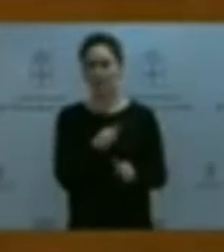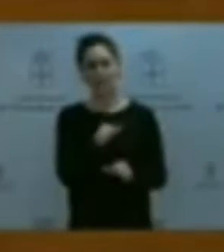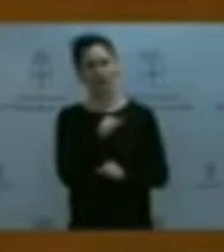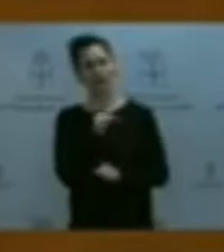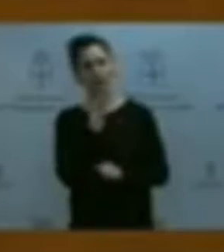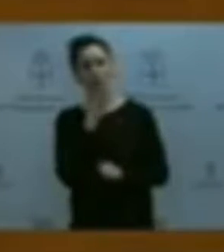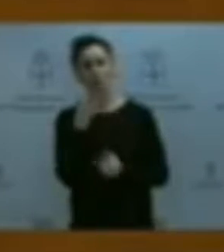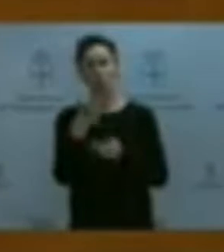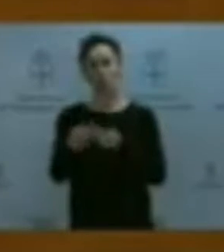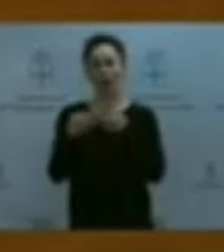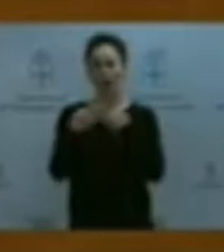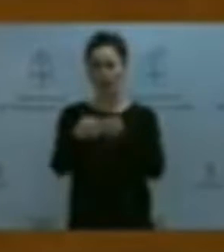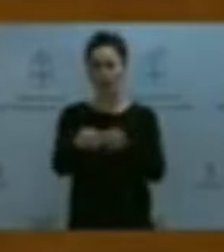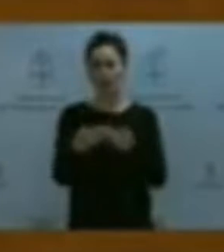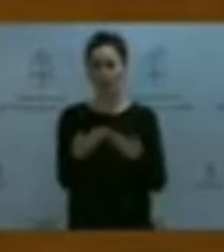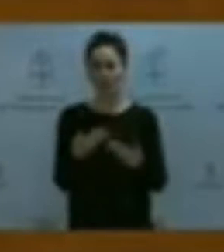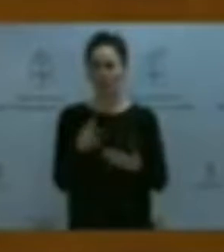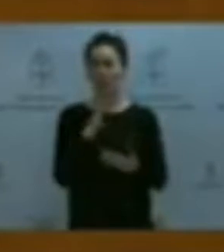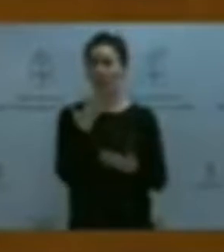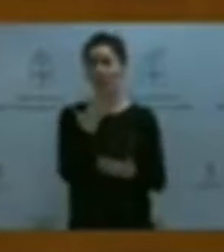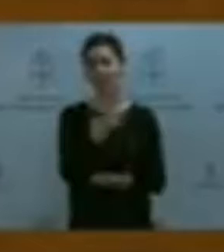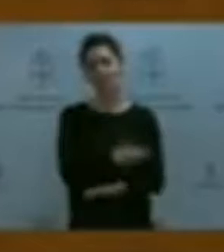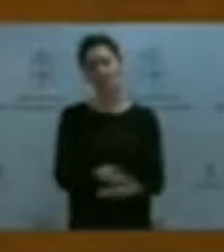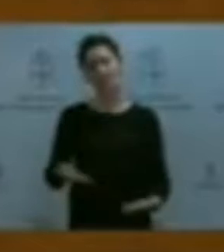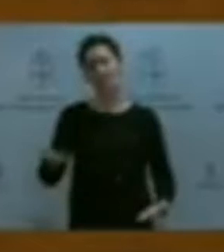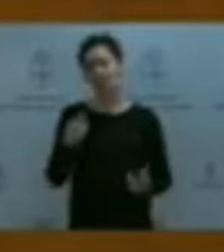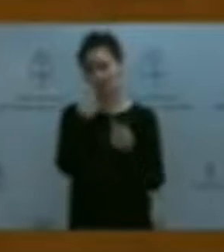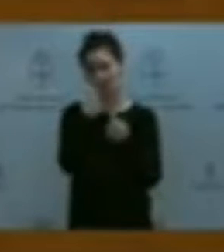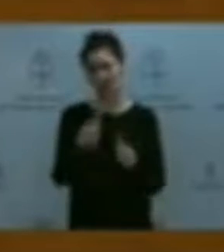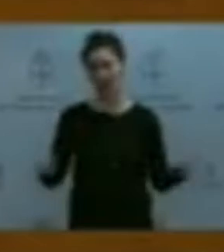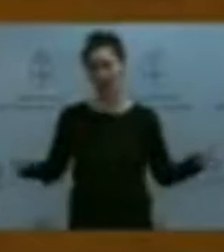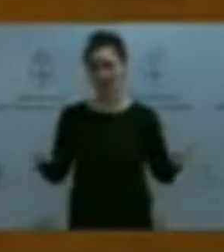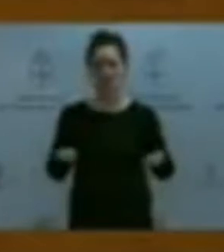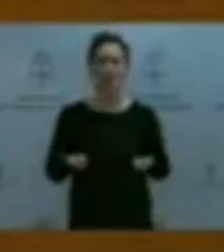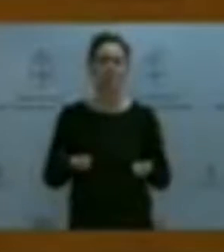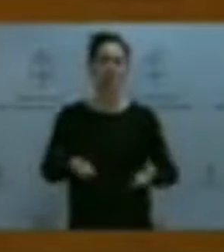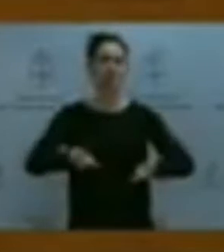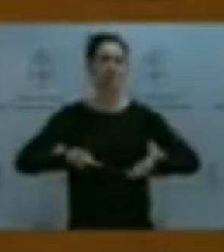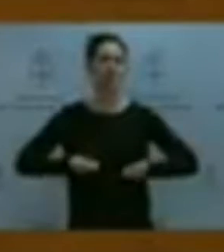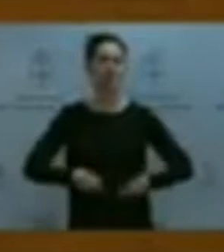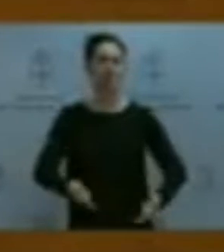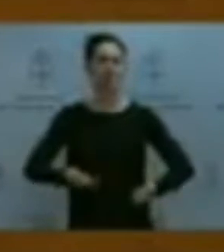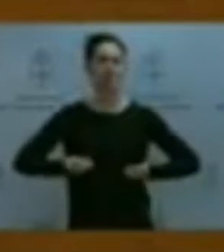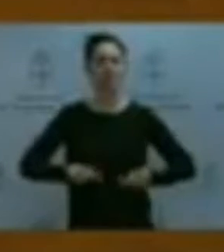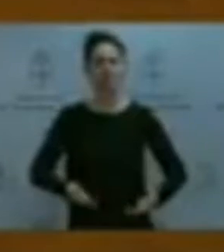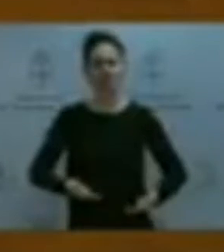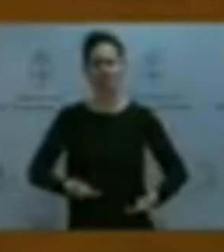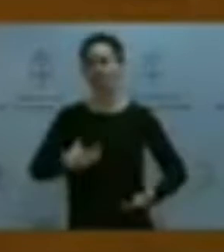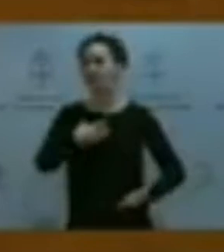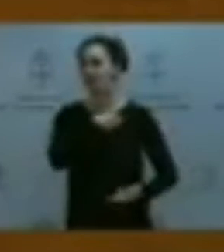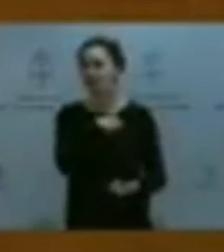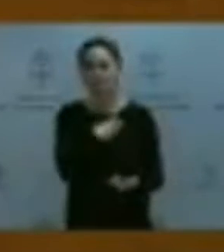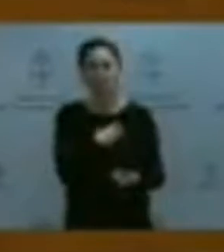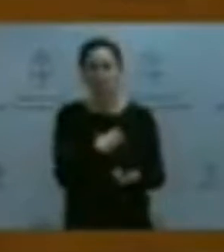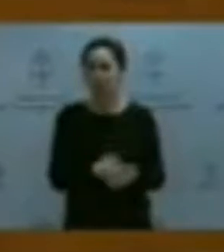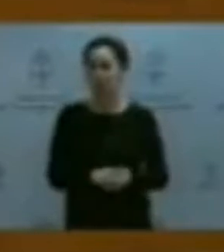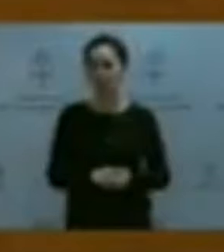millones anuales, se despilfarre esta escandalosa cifra. Creo que hay